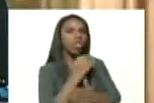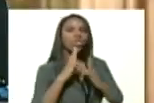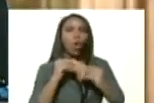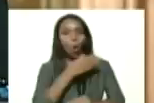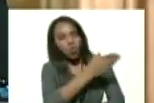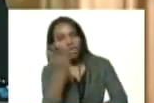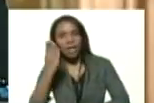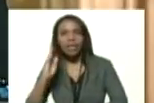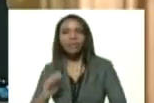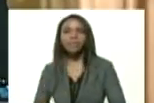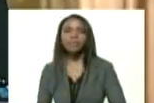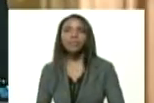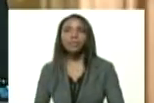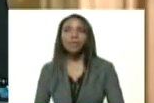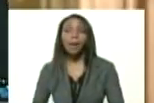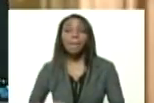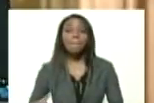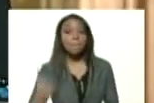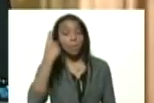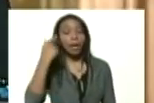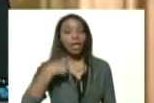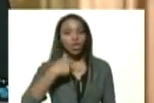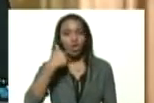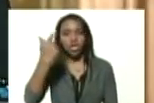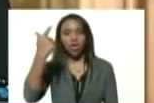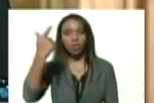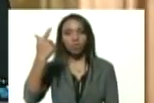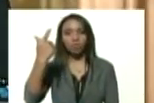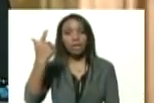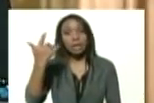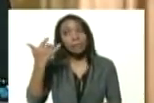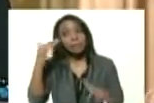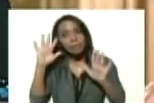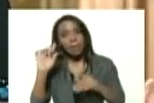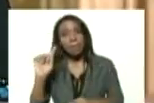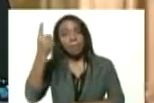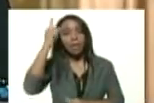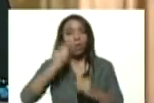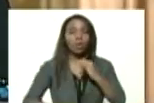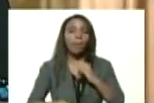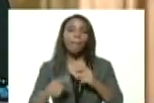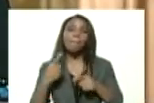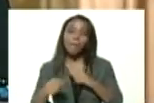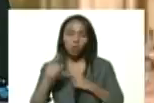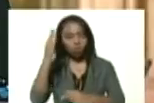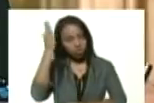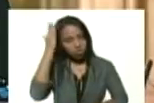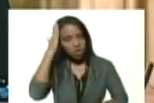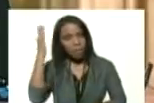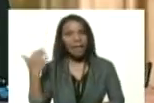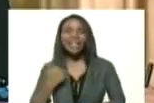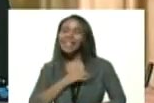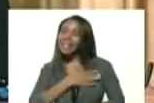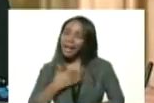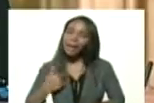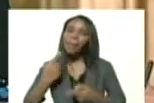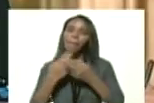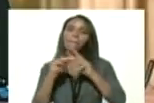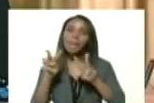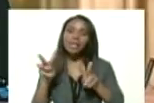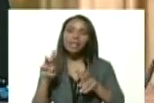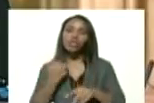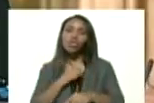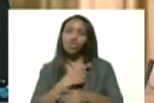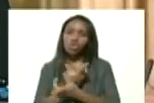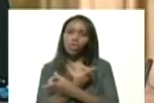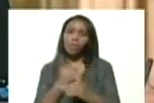ustedes primera vez que lo digo quizás primera y última pero que lo sepan queremos paz somos